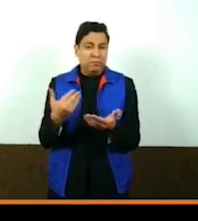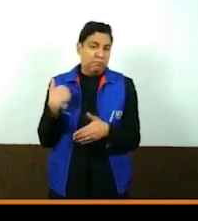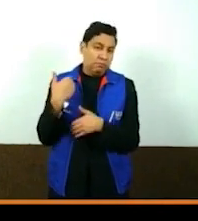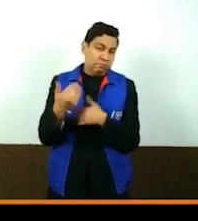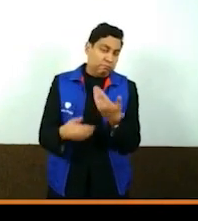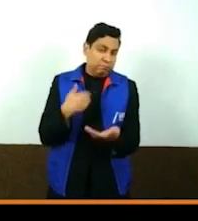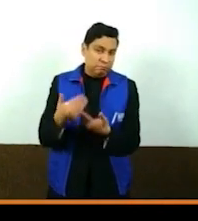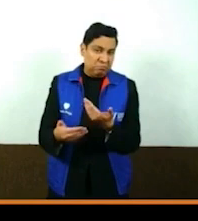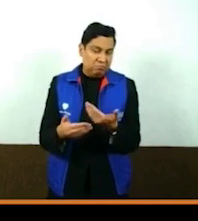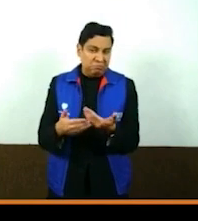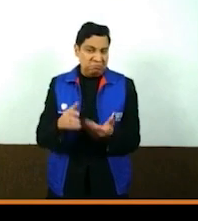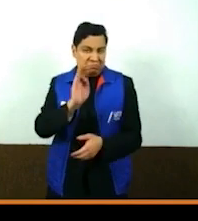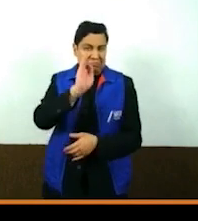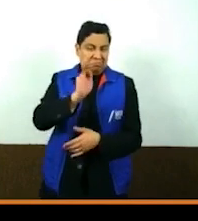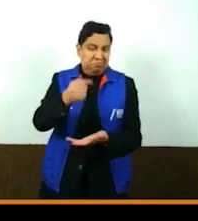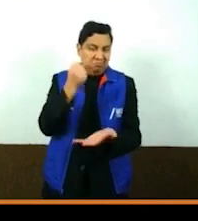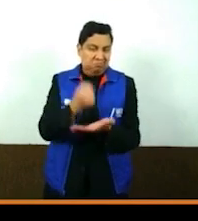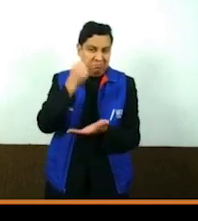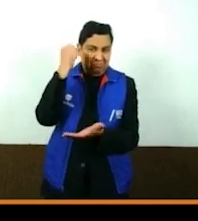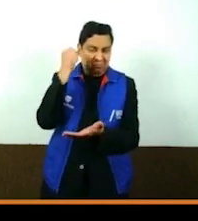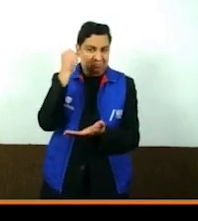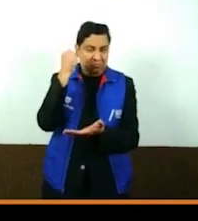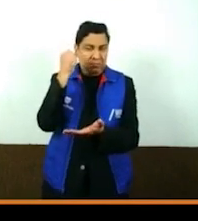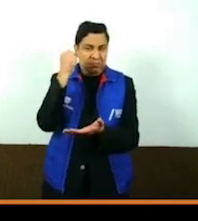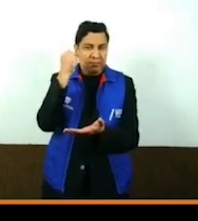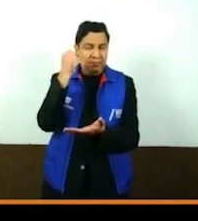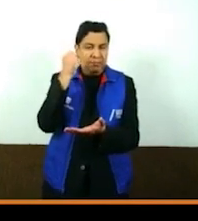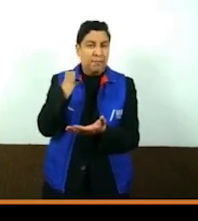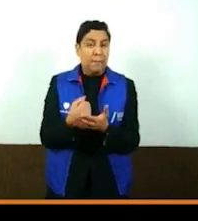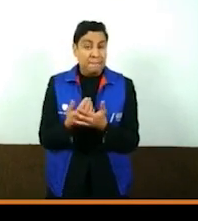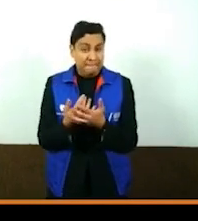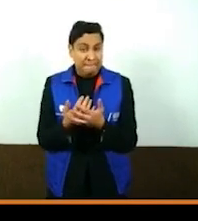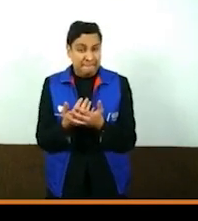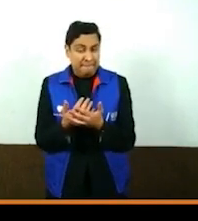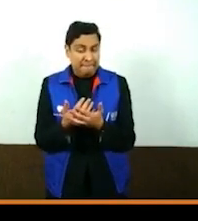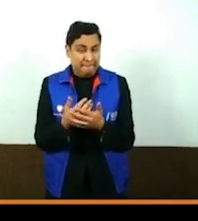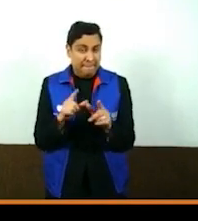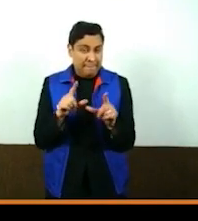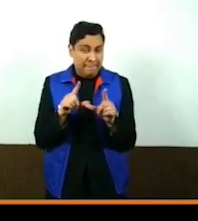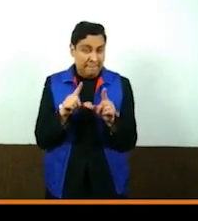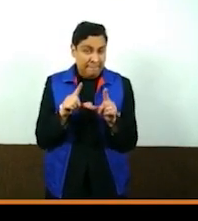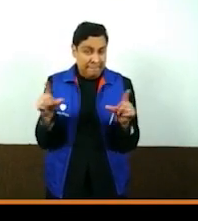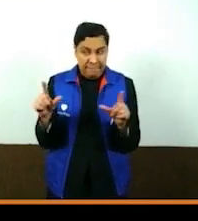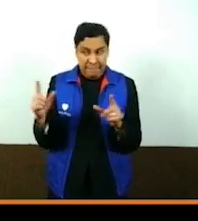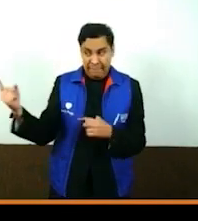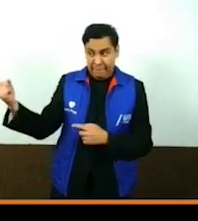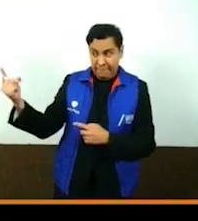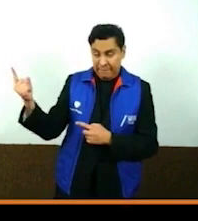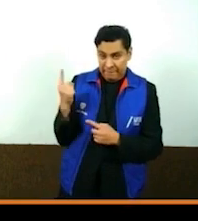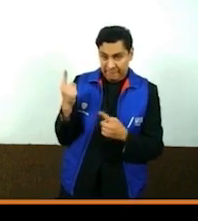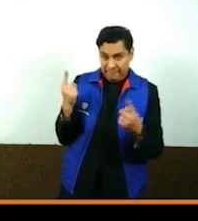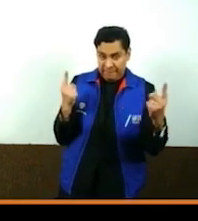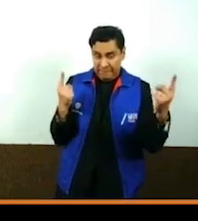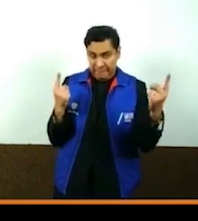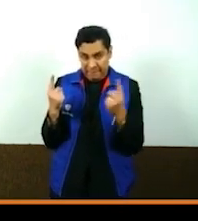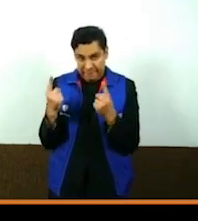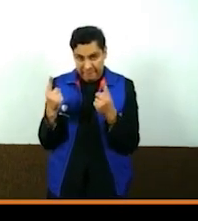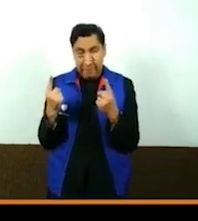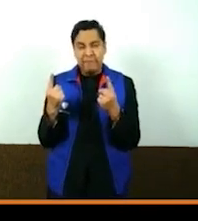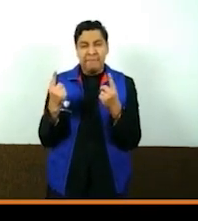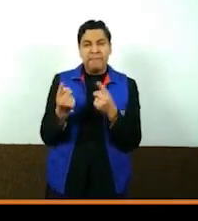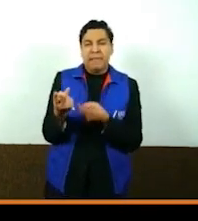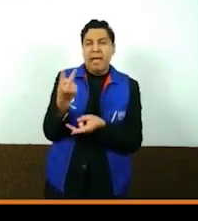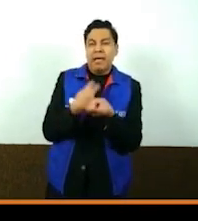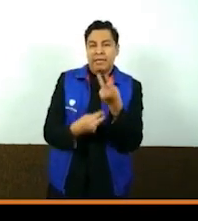proceso, Mari Carmen, y bueno, pues estamos ya casi listos. Hay que esperar un momento a que suban para aquí que vayamos, viene ya se están formando. Nuestra primera